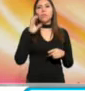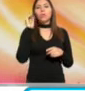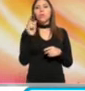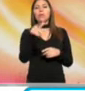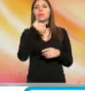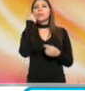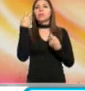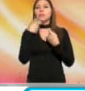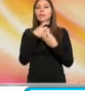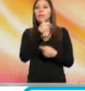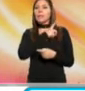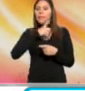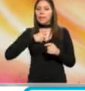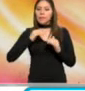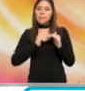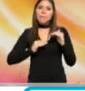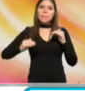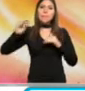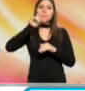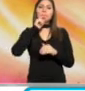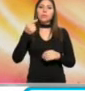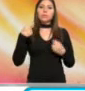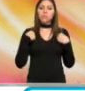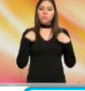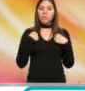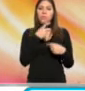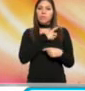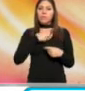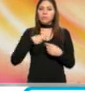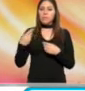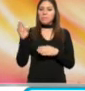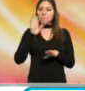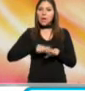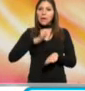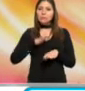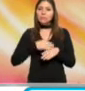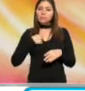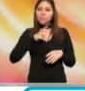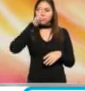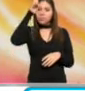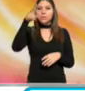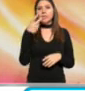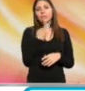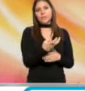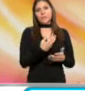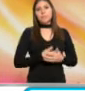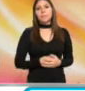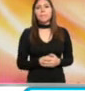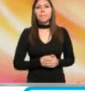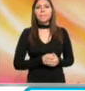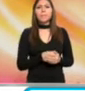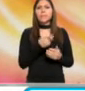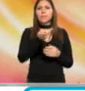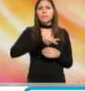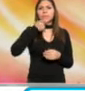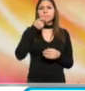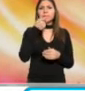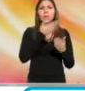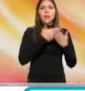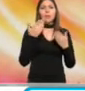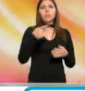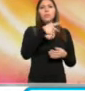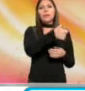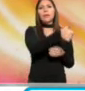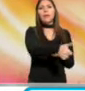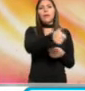altamente exigentes hacia nuestro propio yo, lo hacemos. Te pregunto, Miriam, ¿hay rasgos de él aún en un personaje?